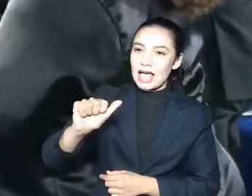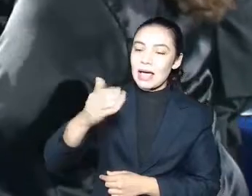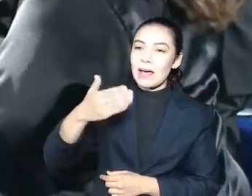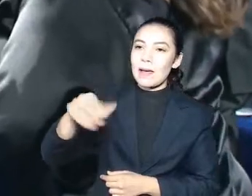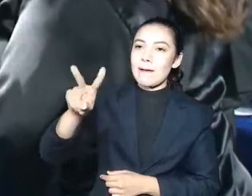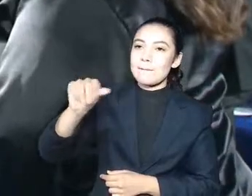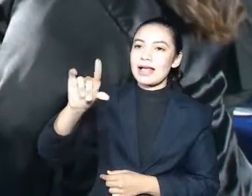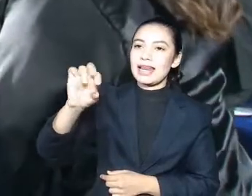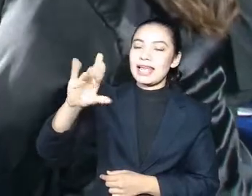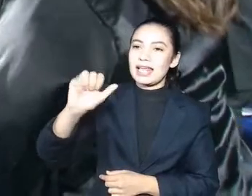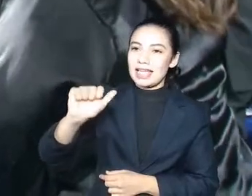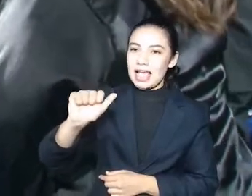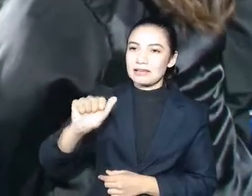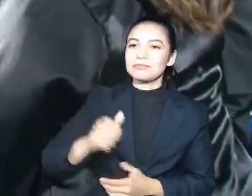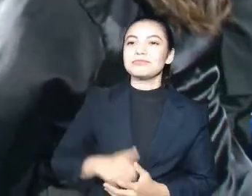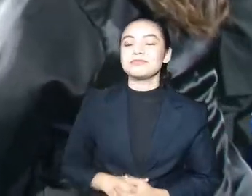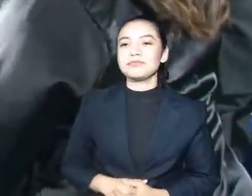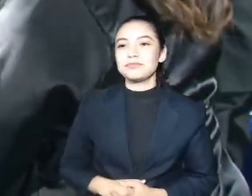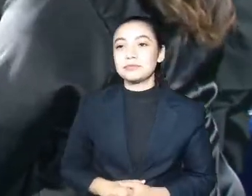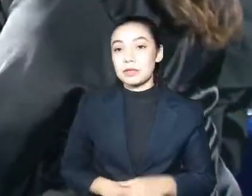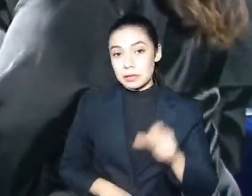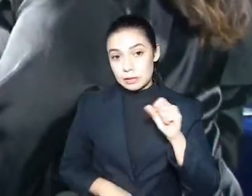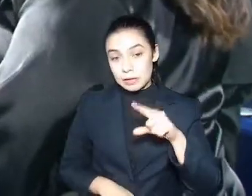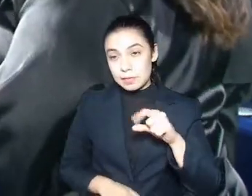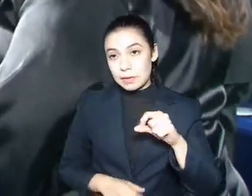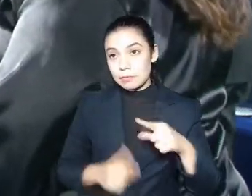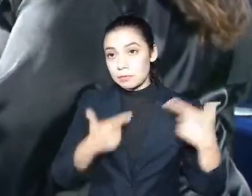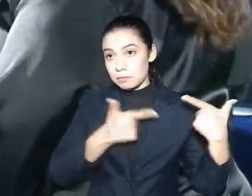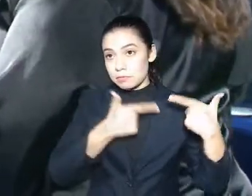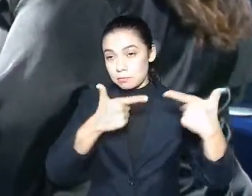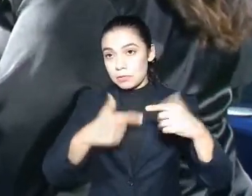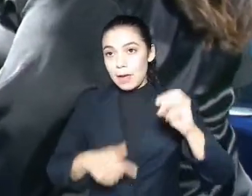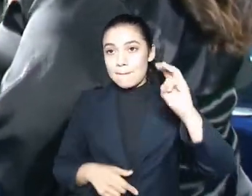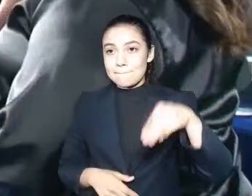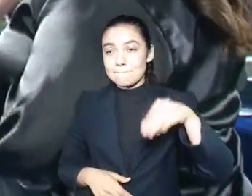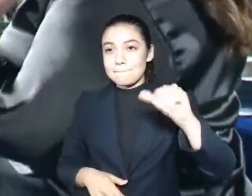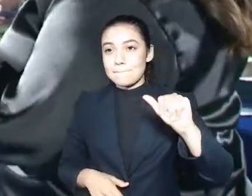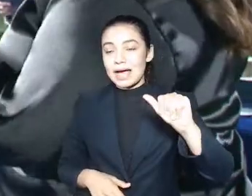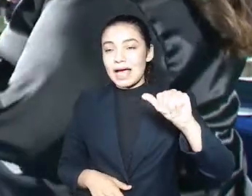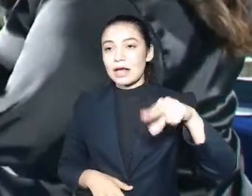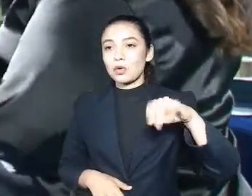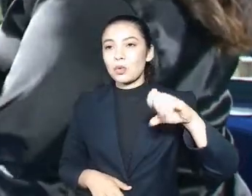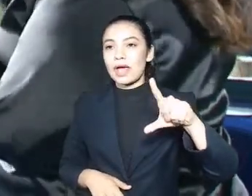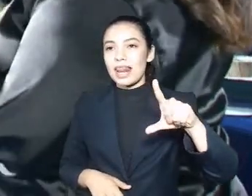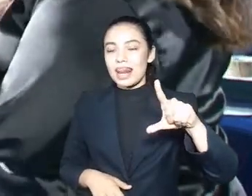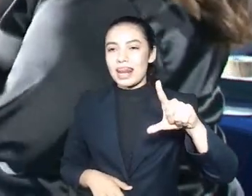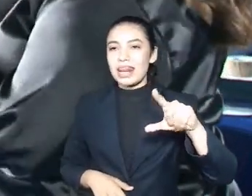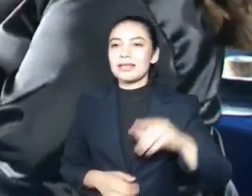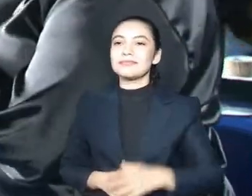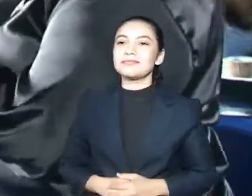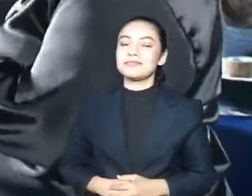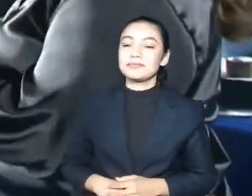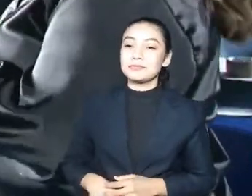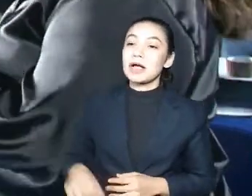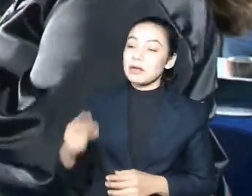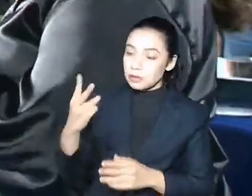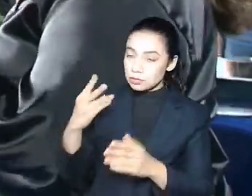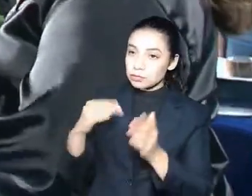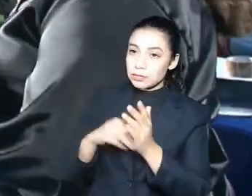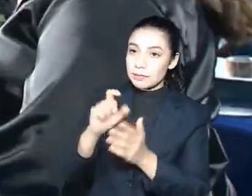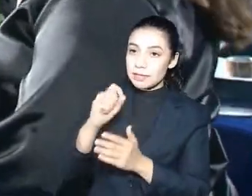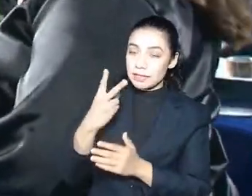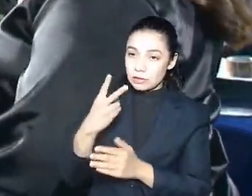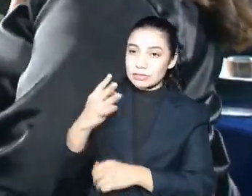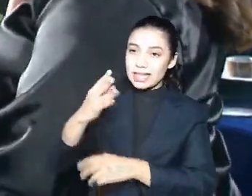Franco. También integrante de esta generación es Manuel Agustín Martínez Hernández. Integrando la generación 2022 de